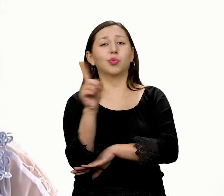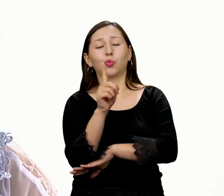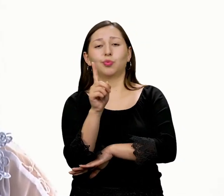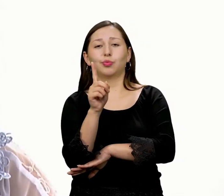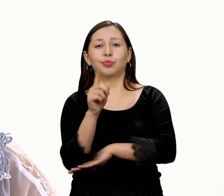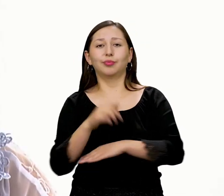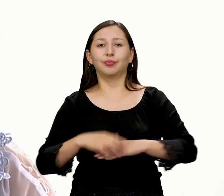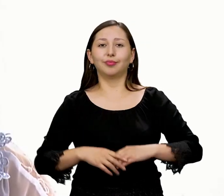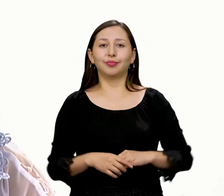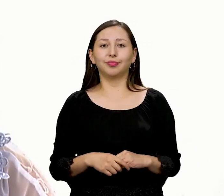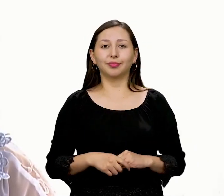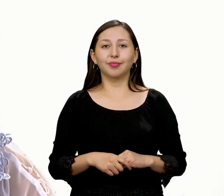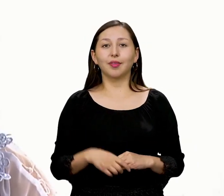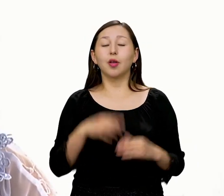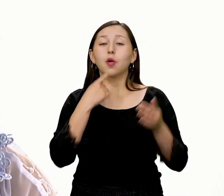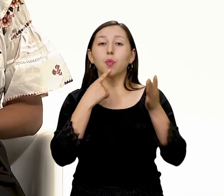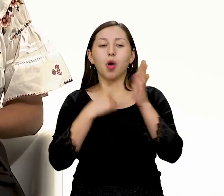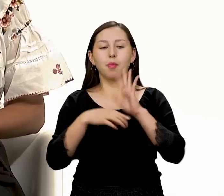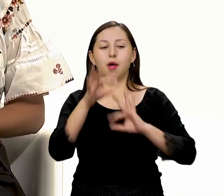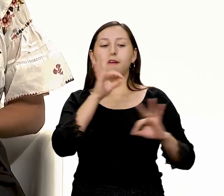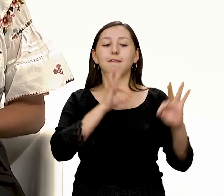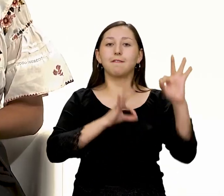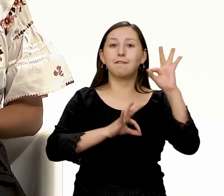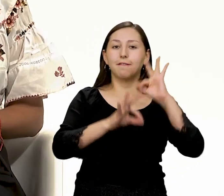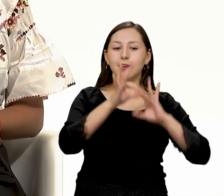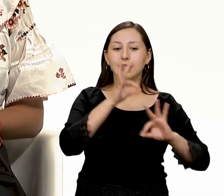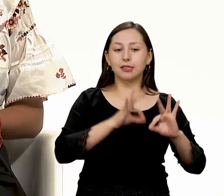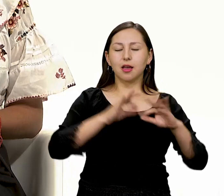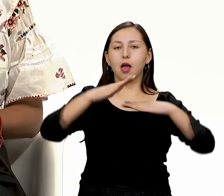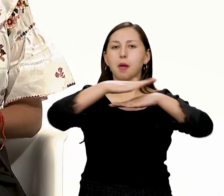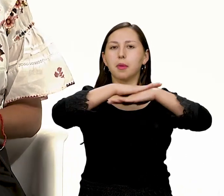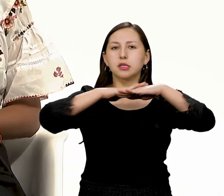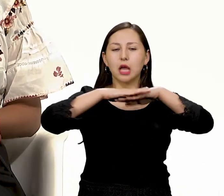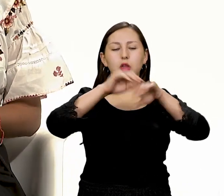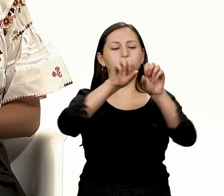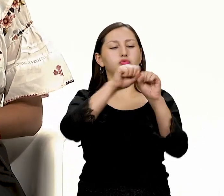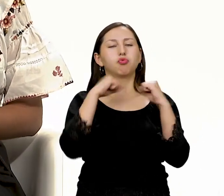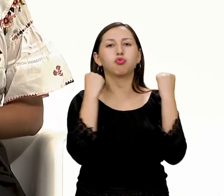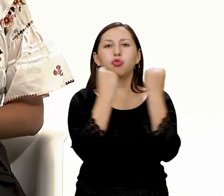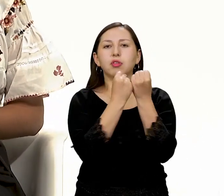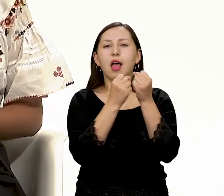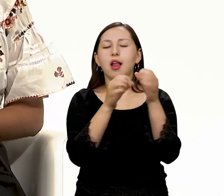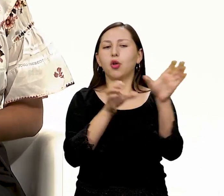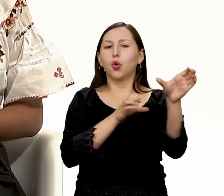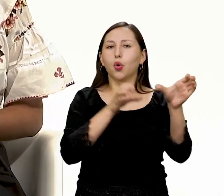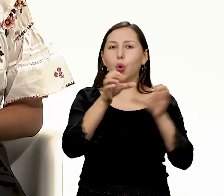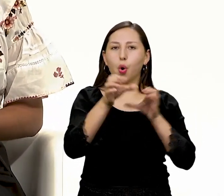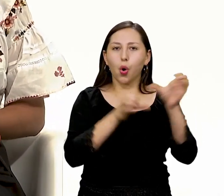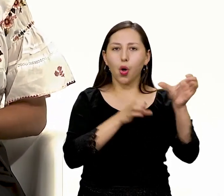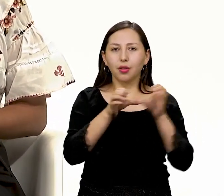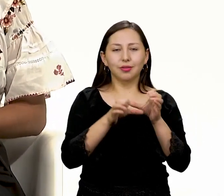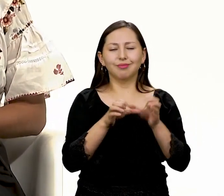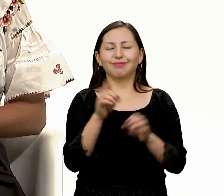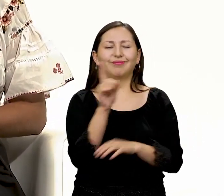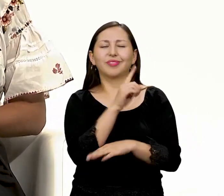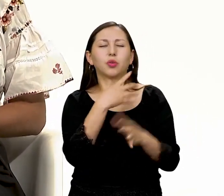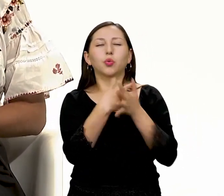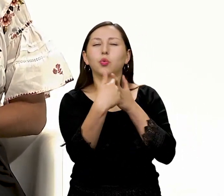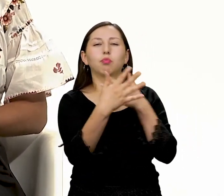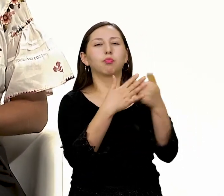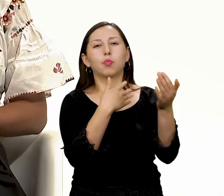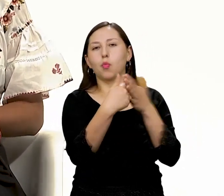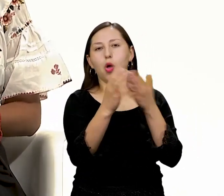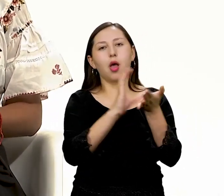yo soy física o porque yo estudié, yo qué sé, sociales, no voy a poder seguir una carrera de